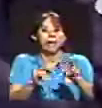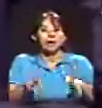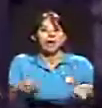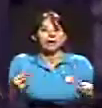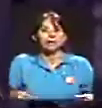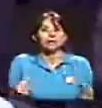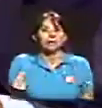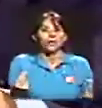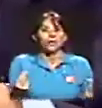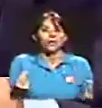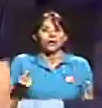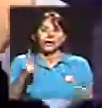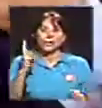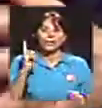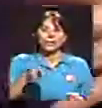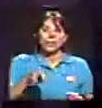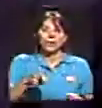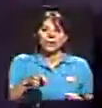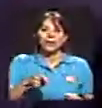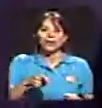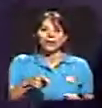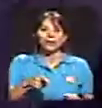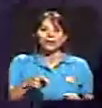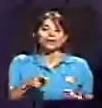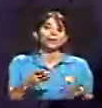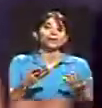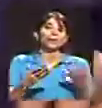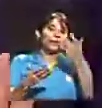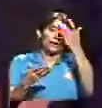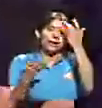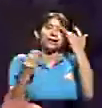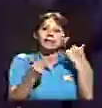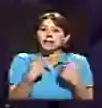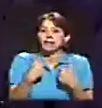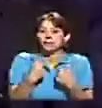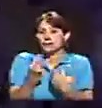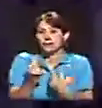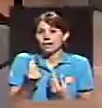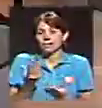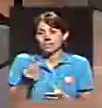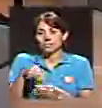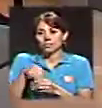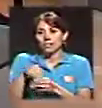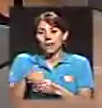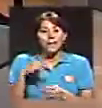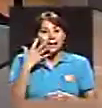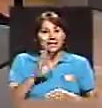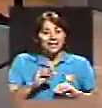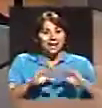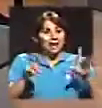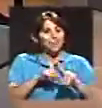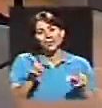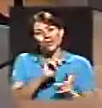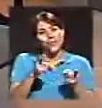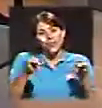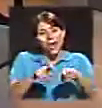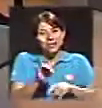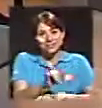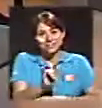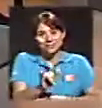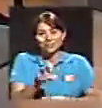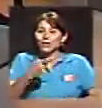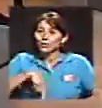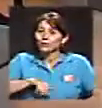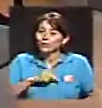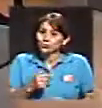que imponen la disponibilidad de ingresos. Pareciera abundantemente clara, pero no es así. Ciertamente tenemos al